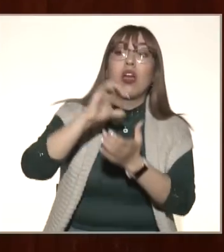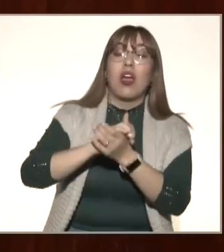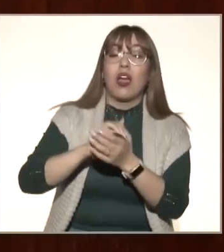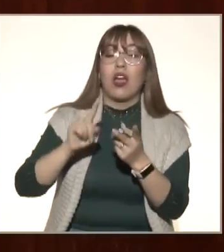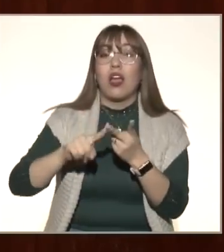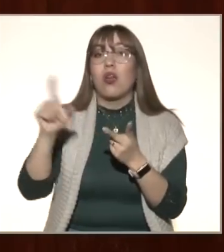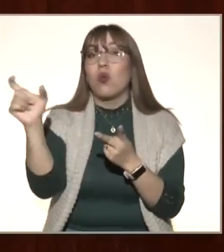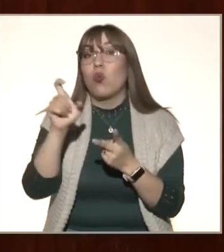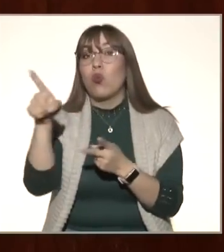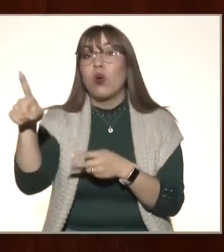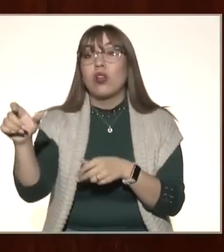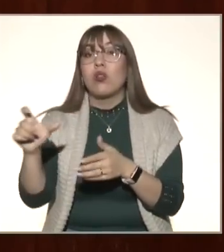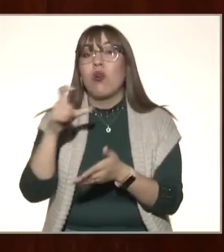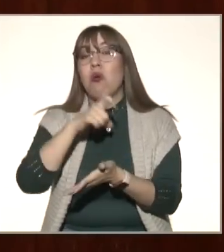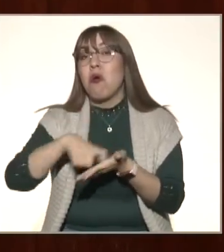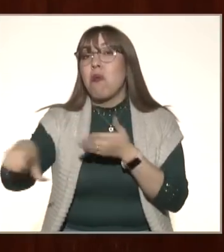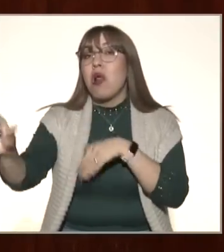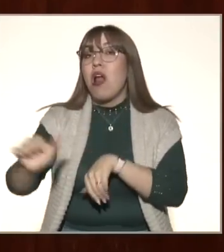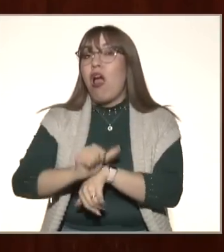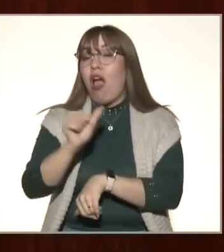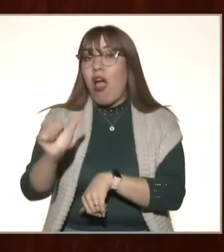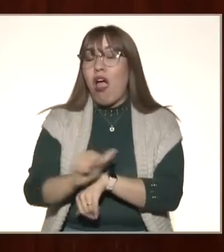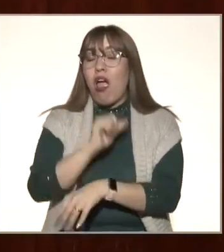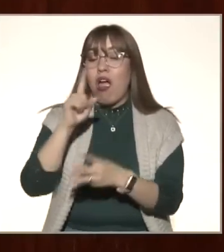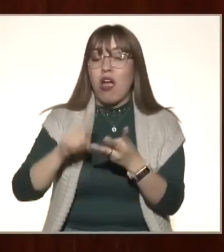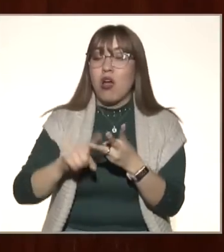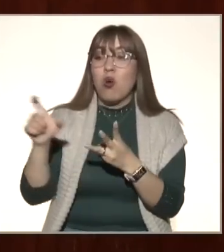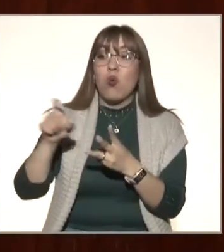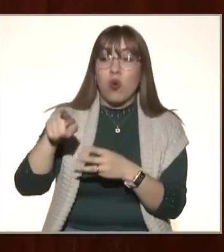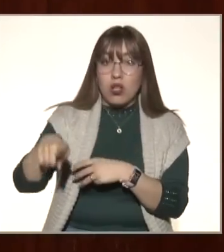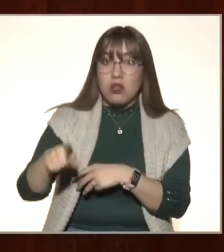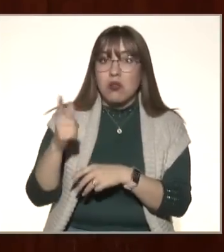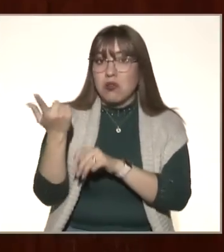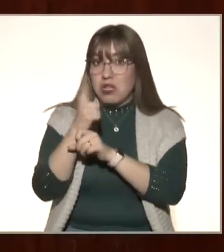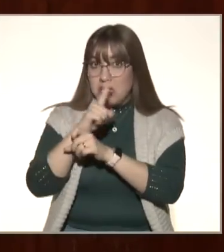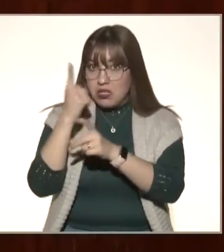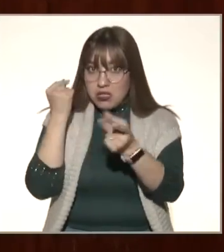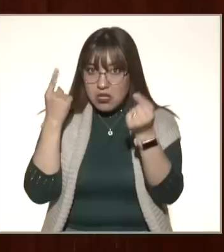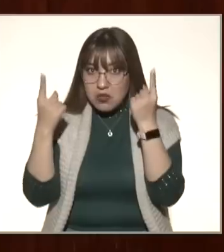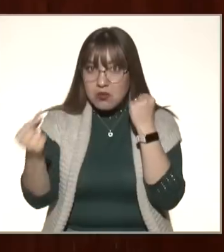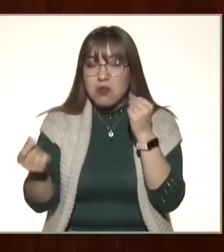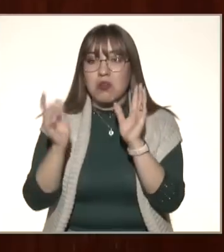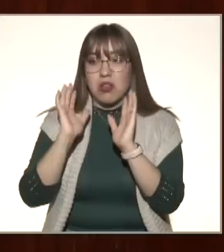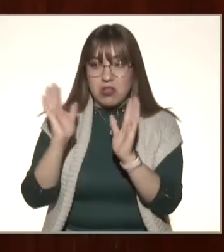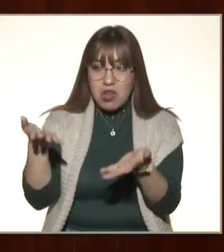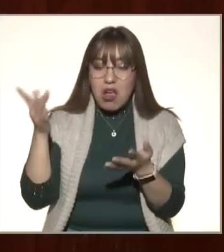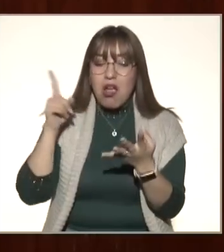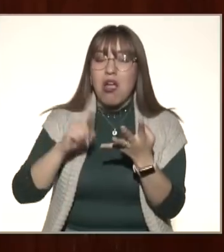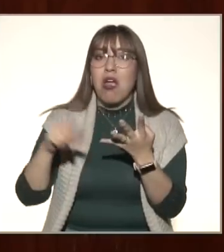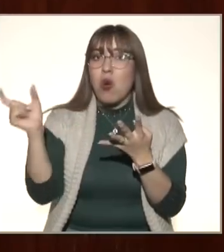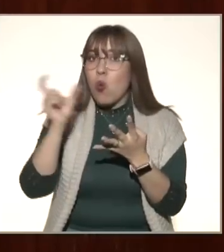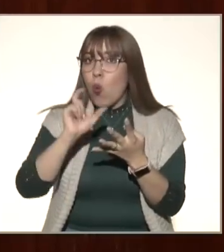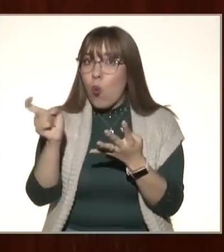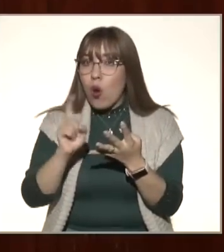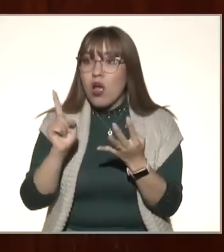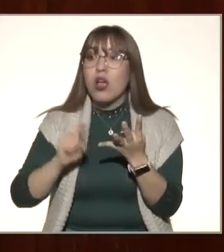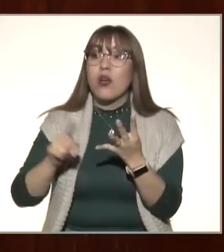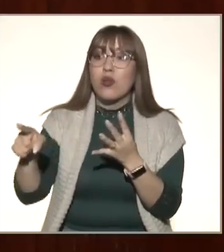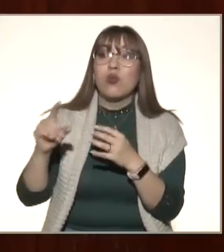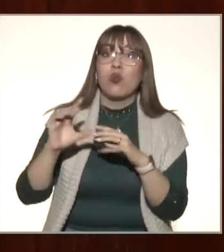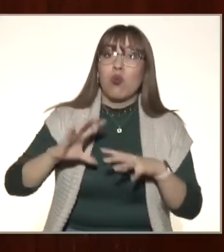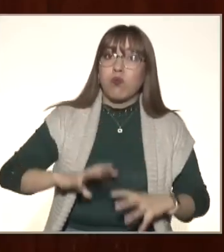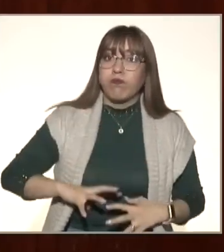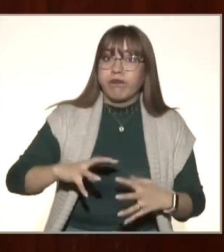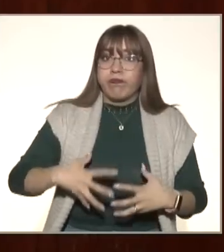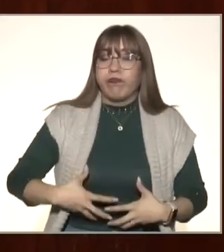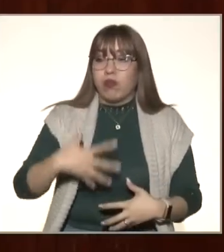tu coche, ¿no? Ya cuando terminas tu licenciatura, ¿no? Cuando te titulas, esas preguntas, exactamente. ¿Para cuándo el segundo? Y si tienes el segundo,